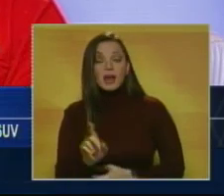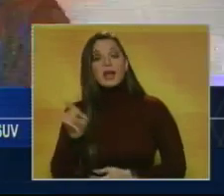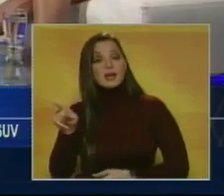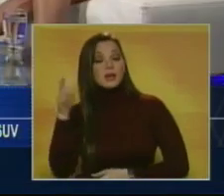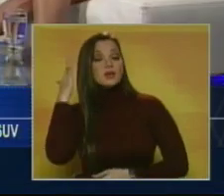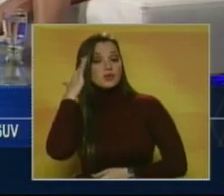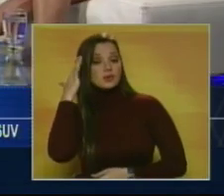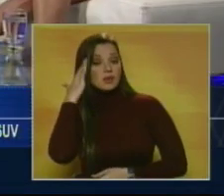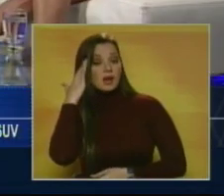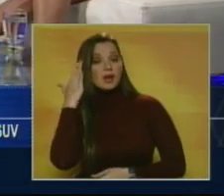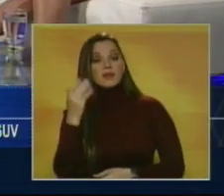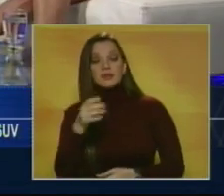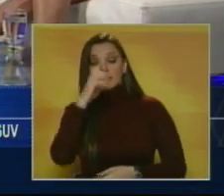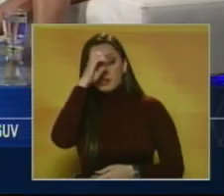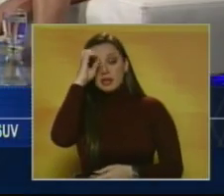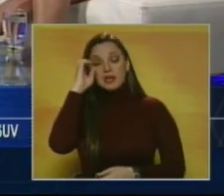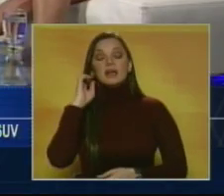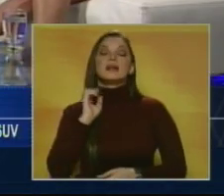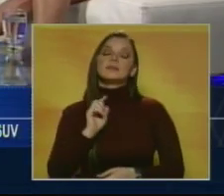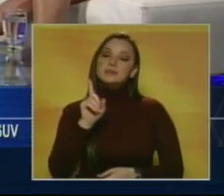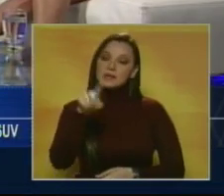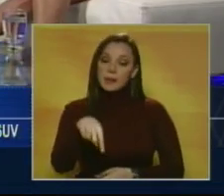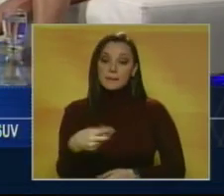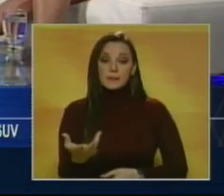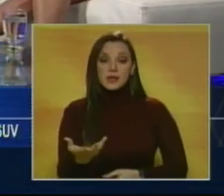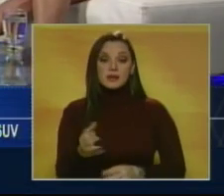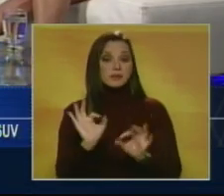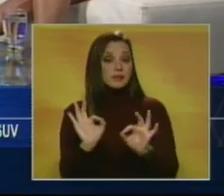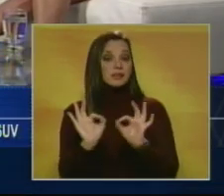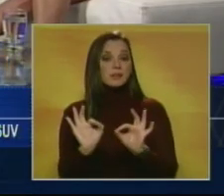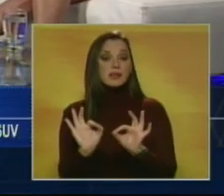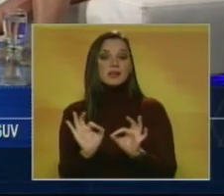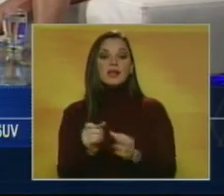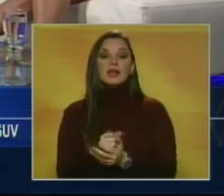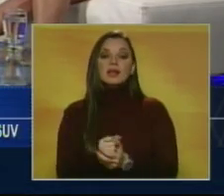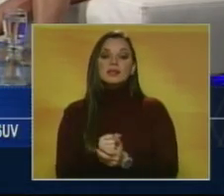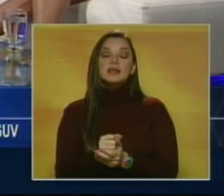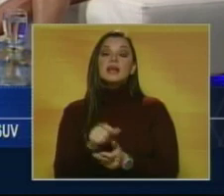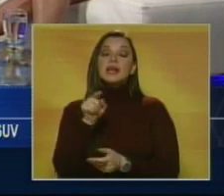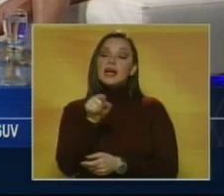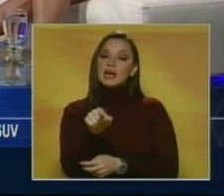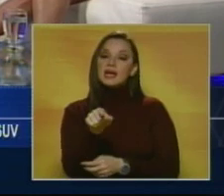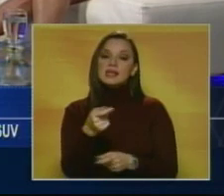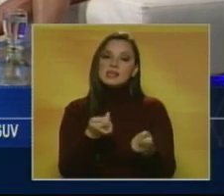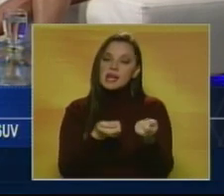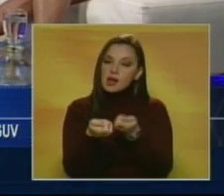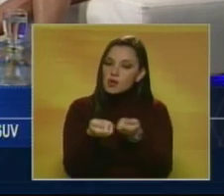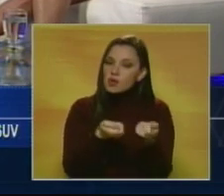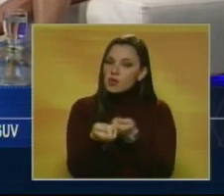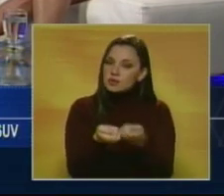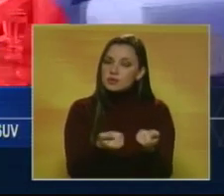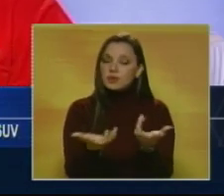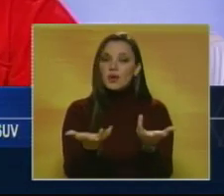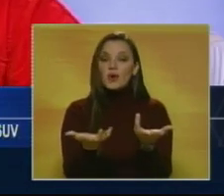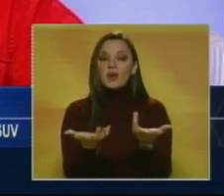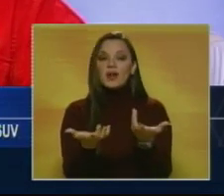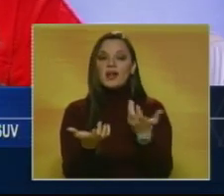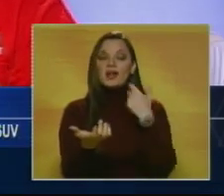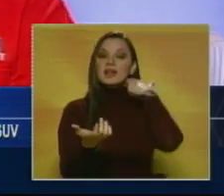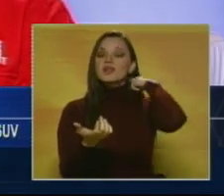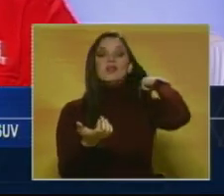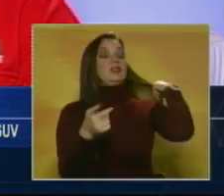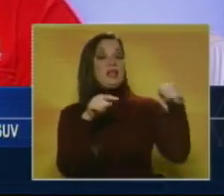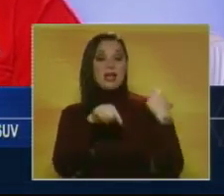consumo que debe proveerse hasta allá. Incluso, ¿verdad?, precisamente producto de ese control que se ha extremado en